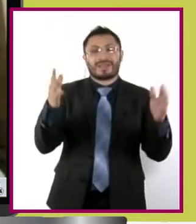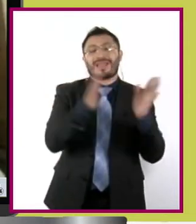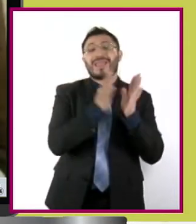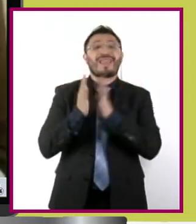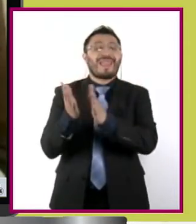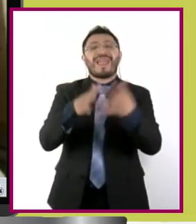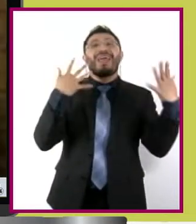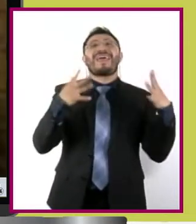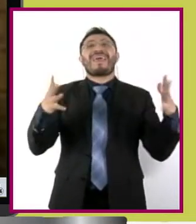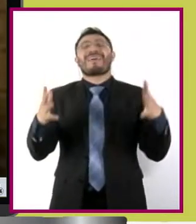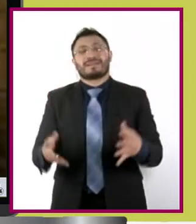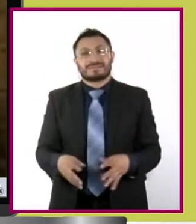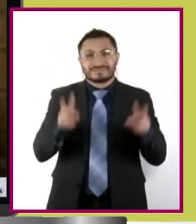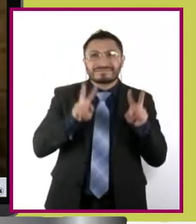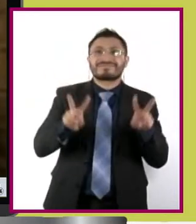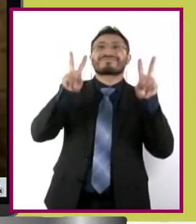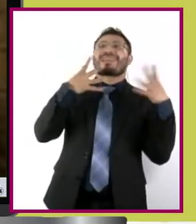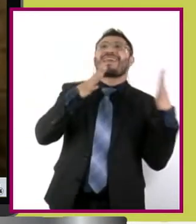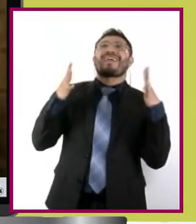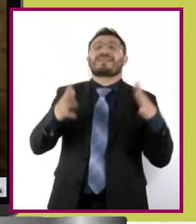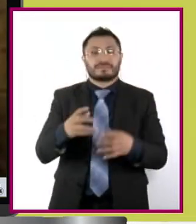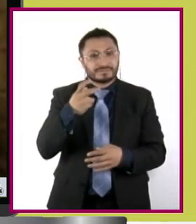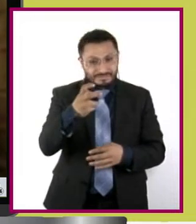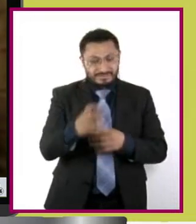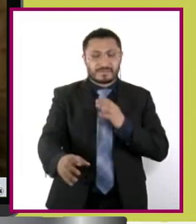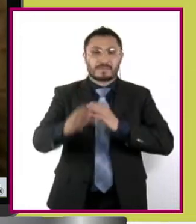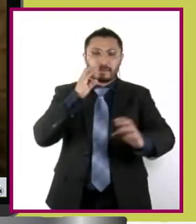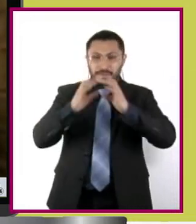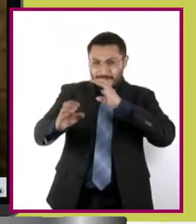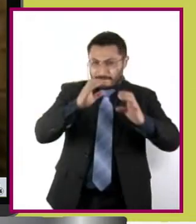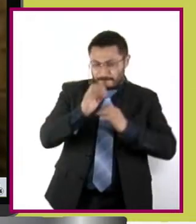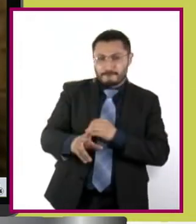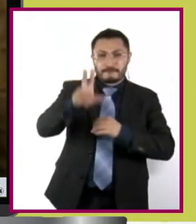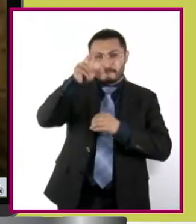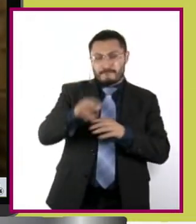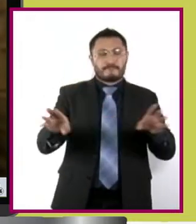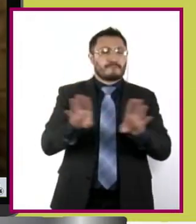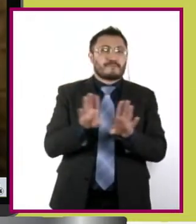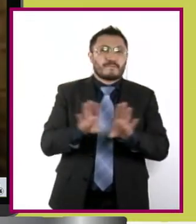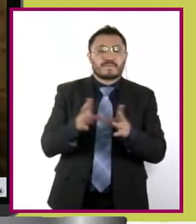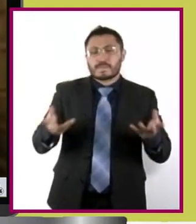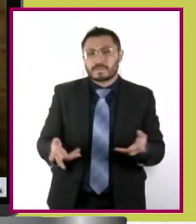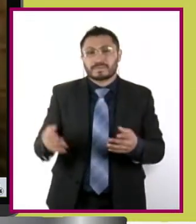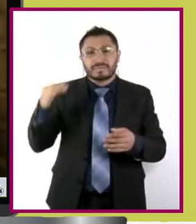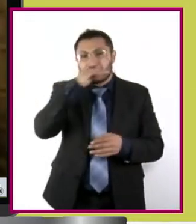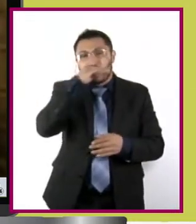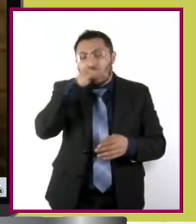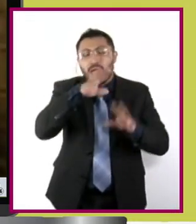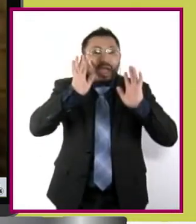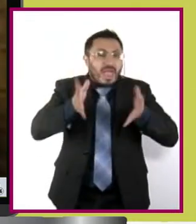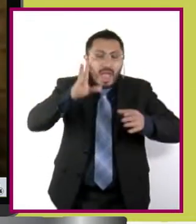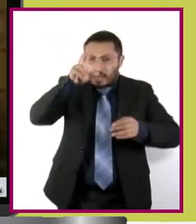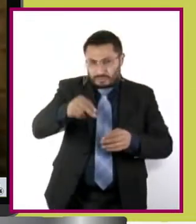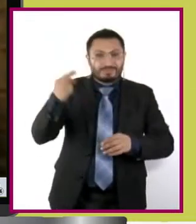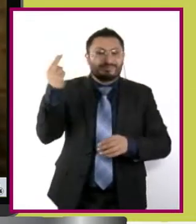aplaudiendo. Entonces, darnos cuenta de que la comunicación no se da gratuitamente, que sí